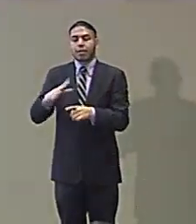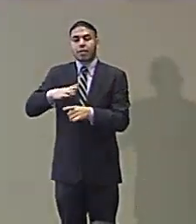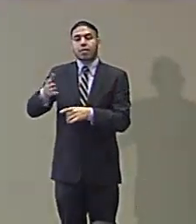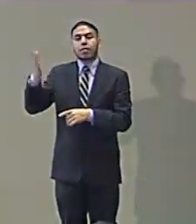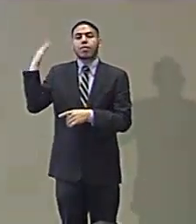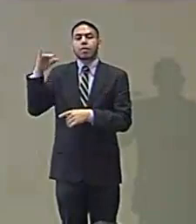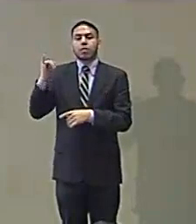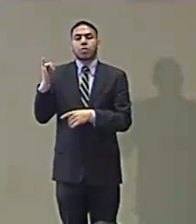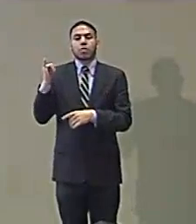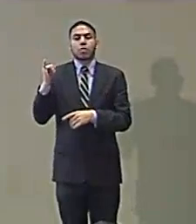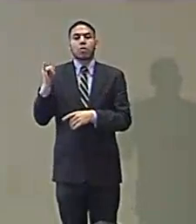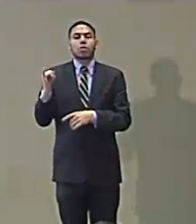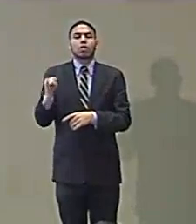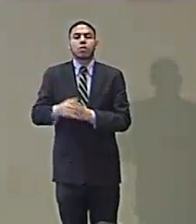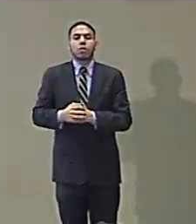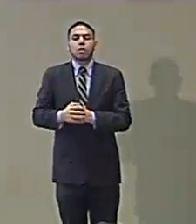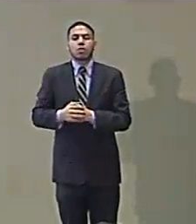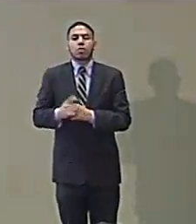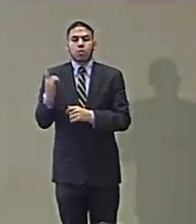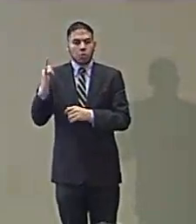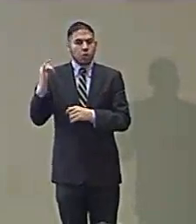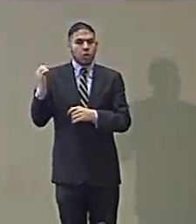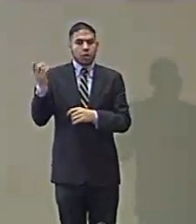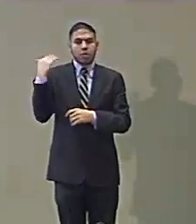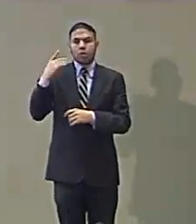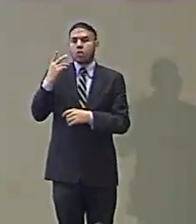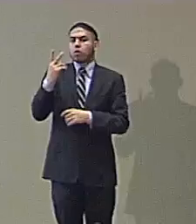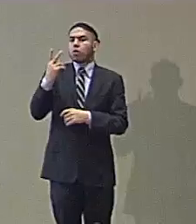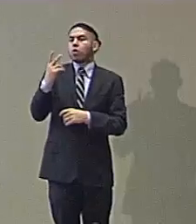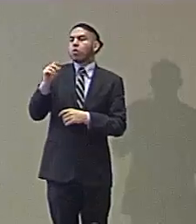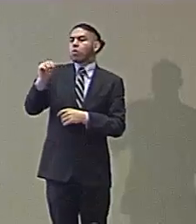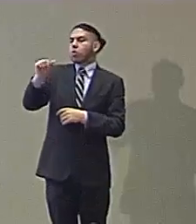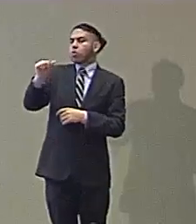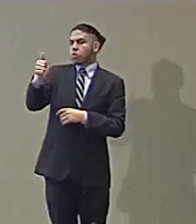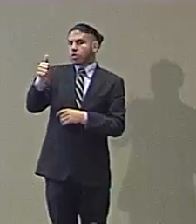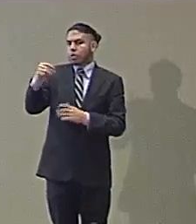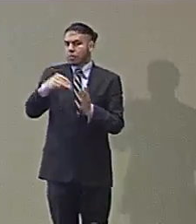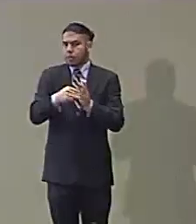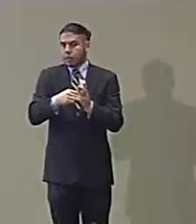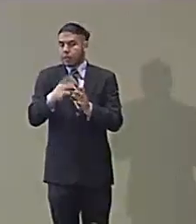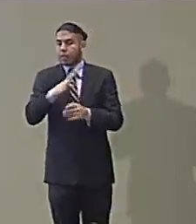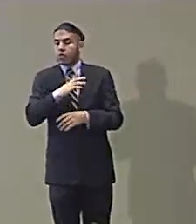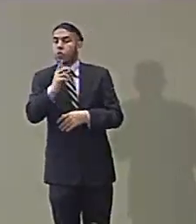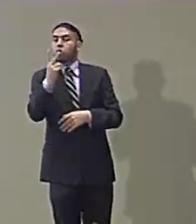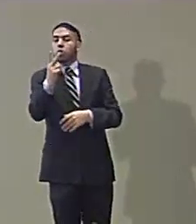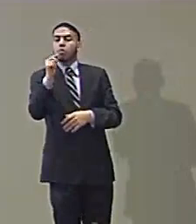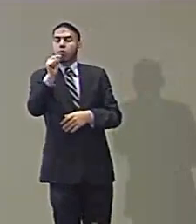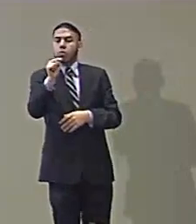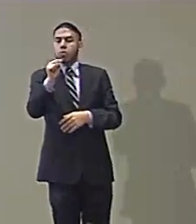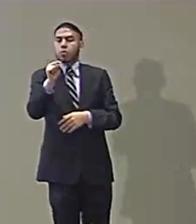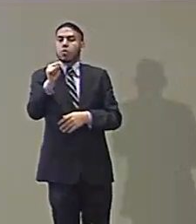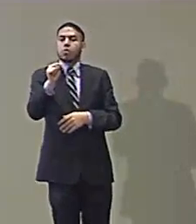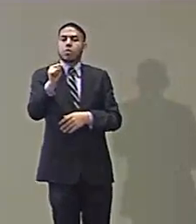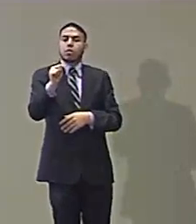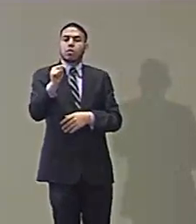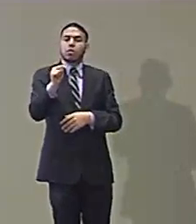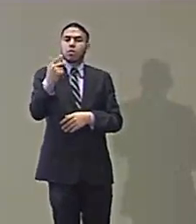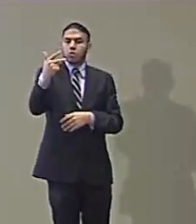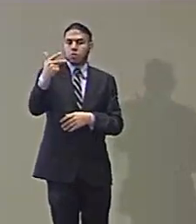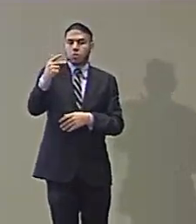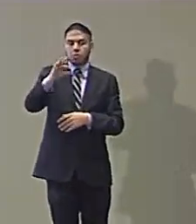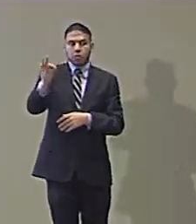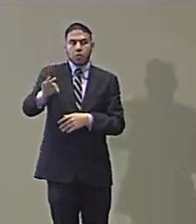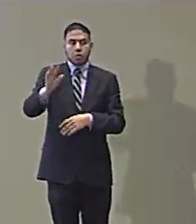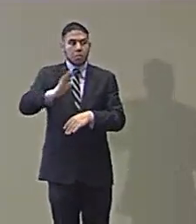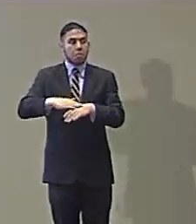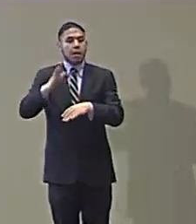11.104 millones de dólares esto es 9.8 por ciento más que también lo que recibimos el